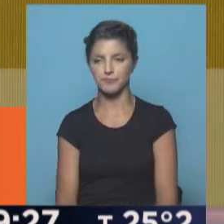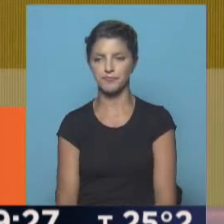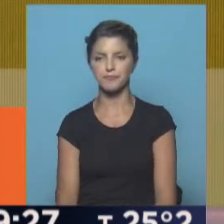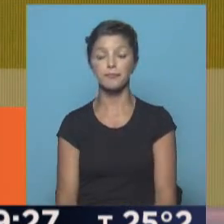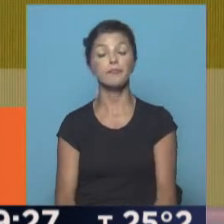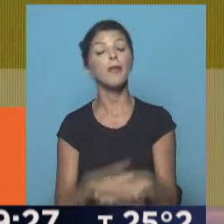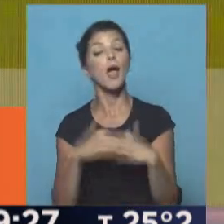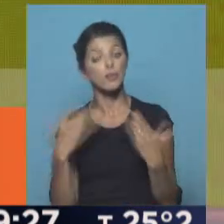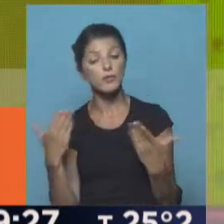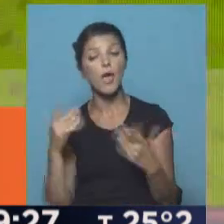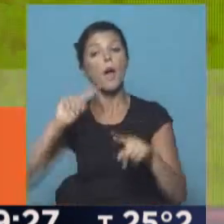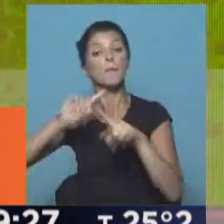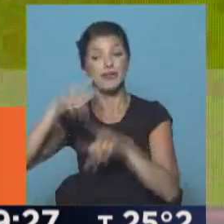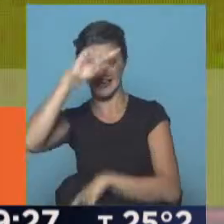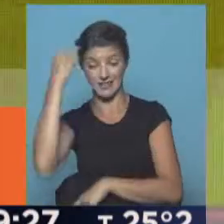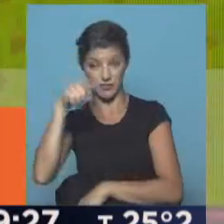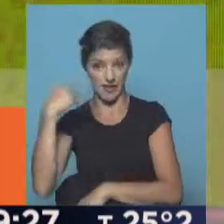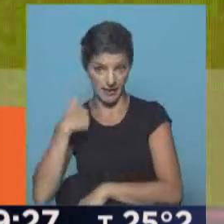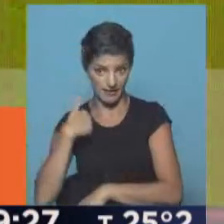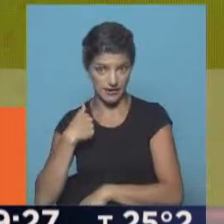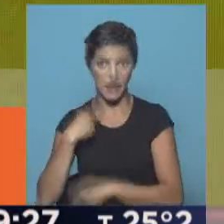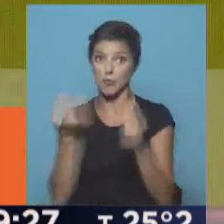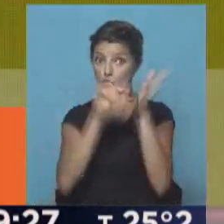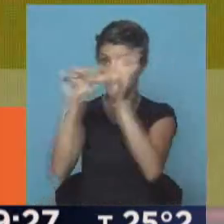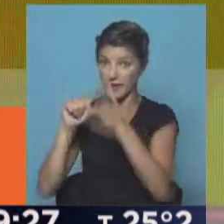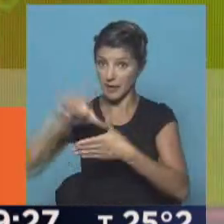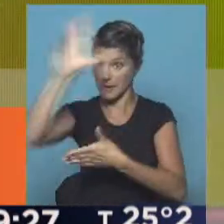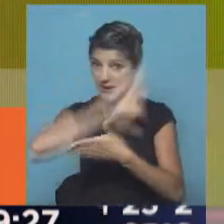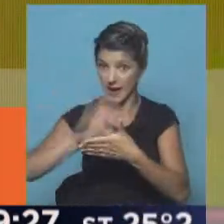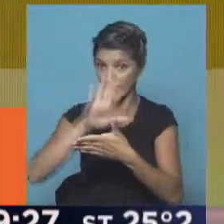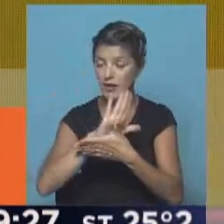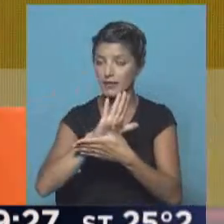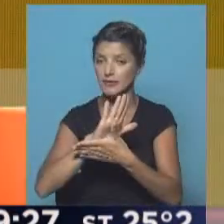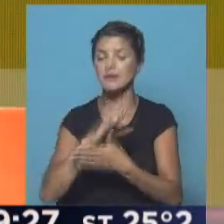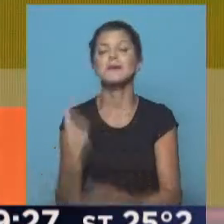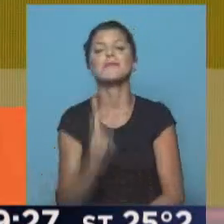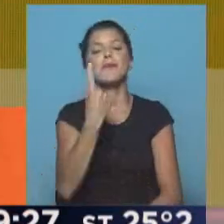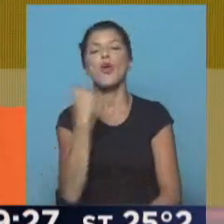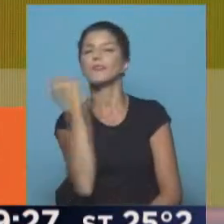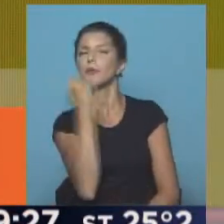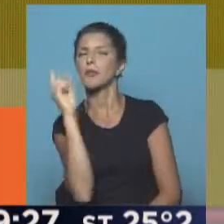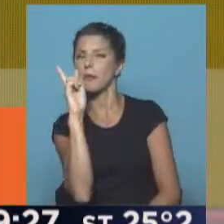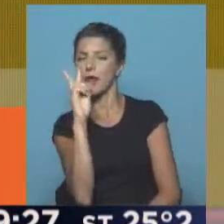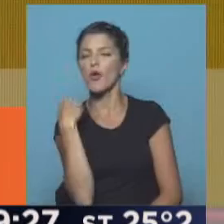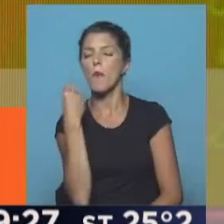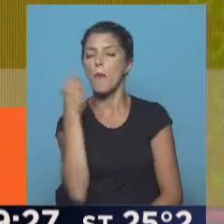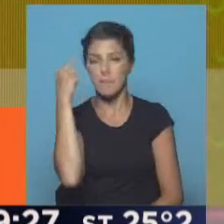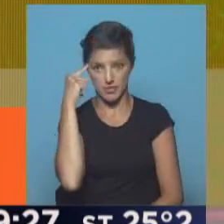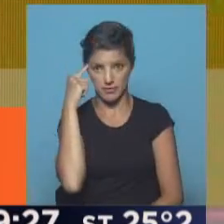la Argentina como parte de América Latina es decisivo en primer lugar ver qué tipo de relación piensa